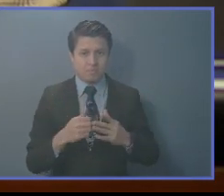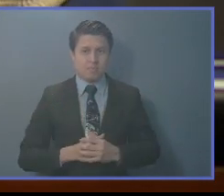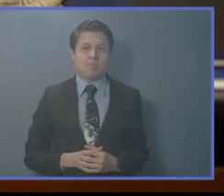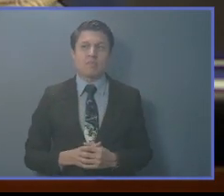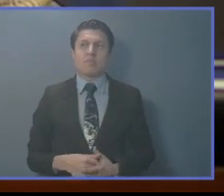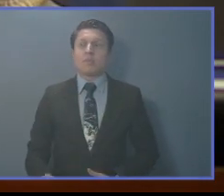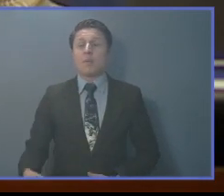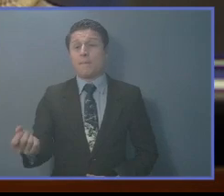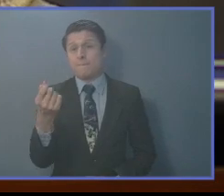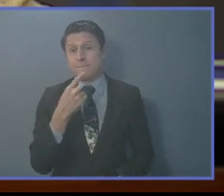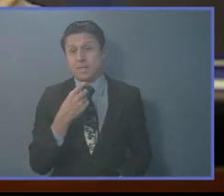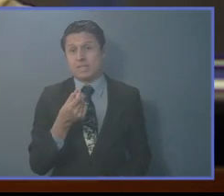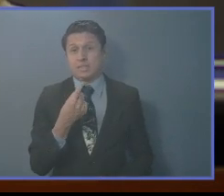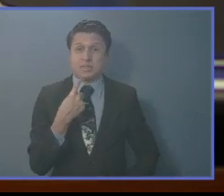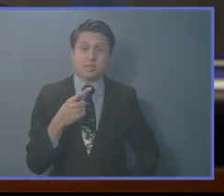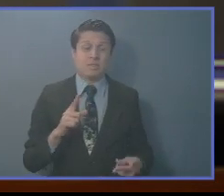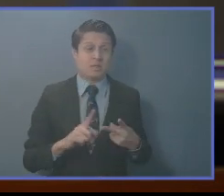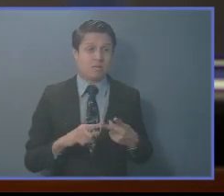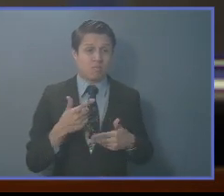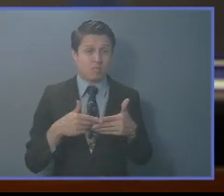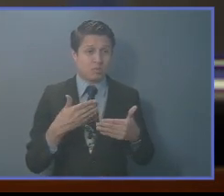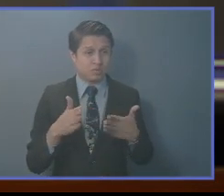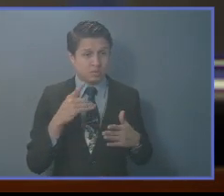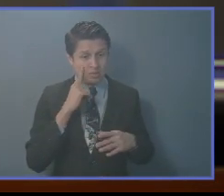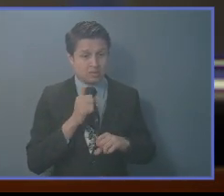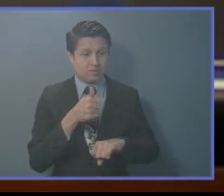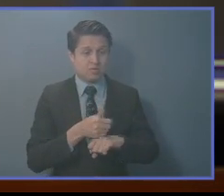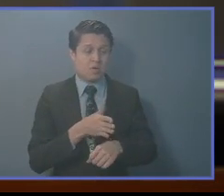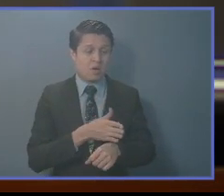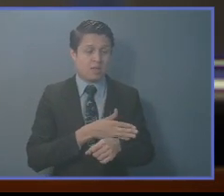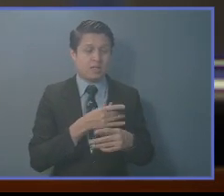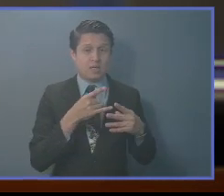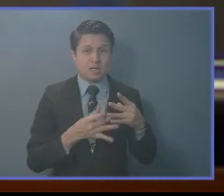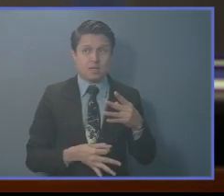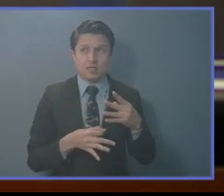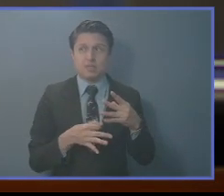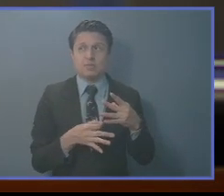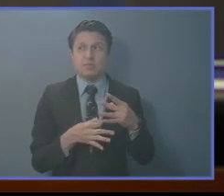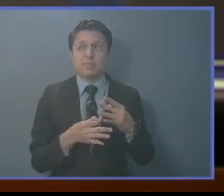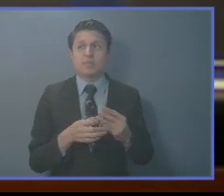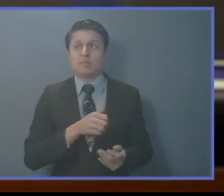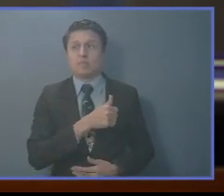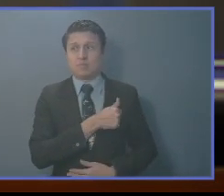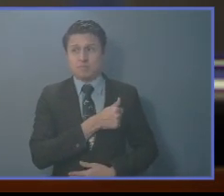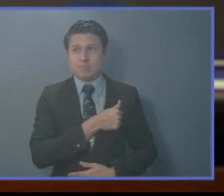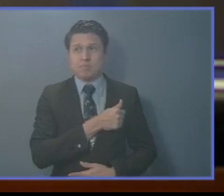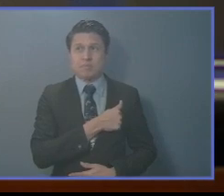de Medicamentos, procesos previstos en la Ley de Organización y Funciones